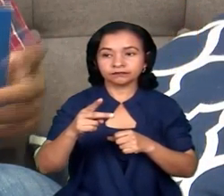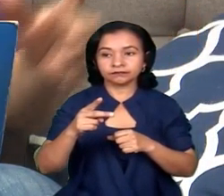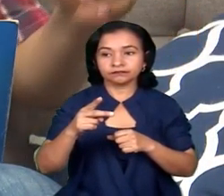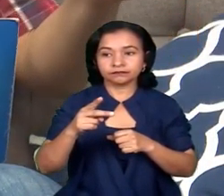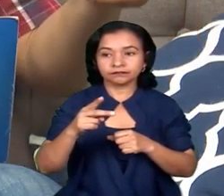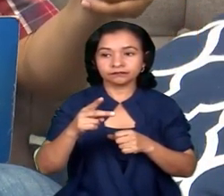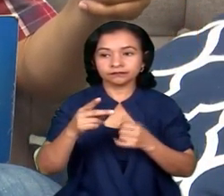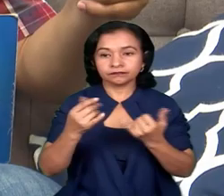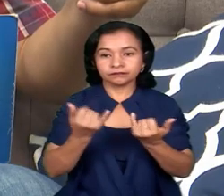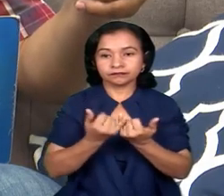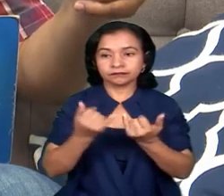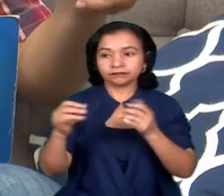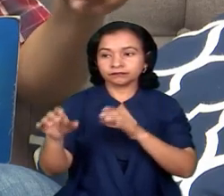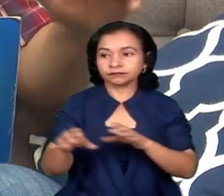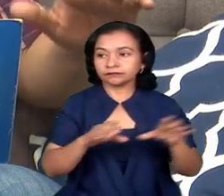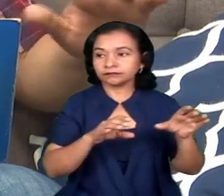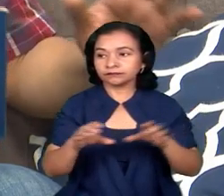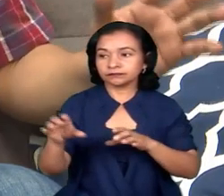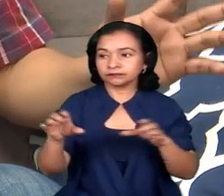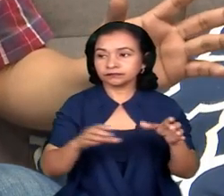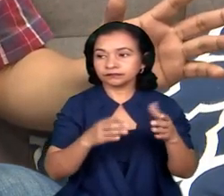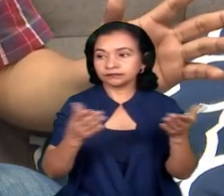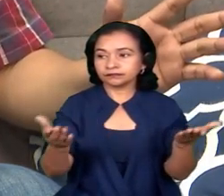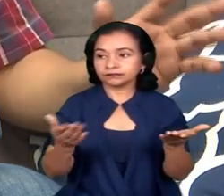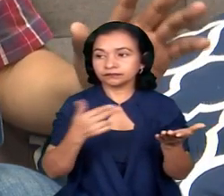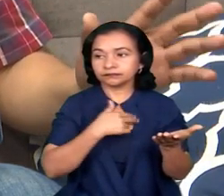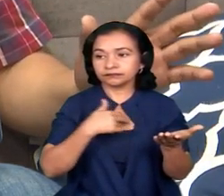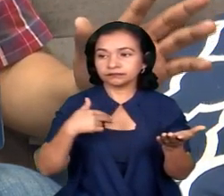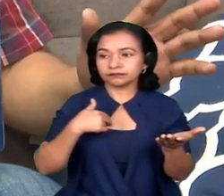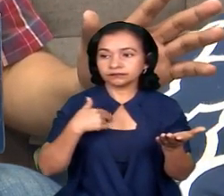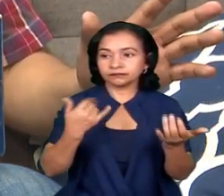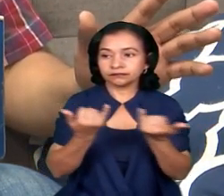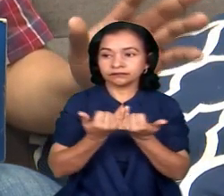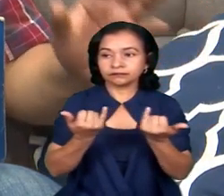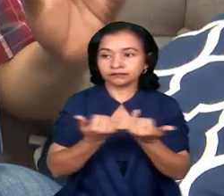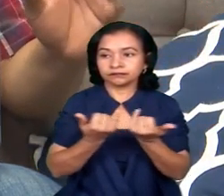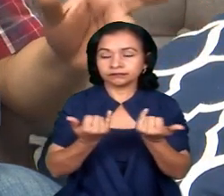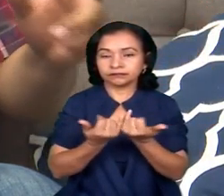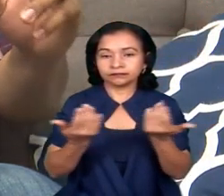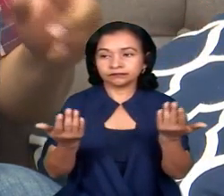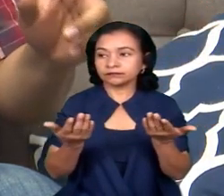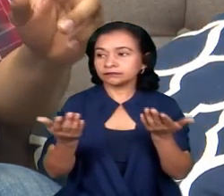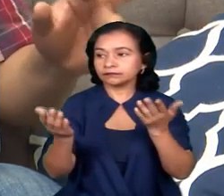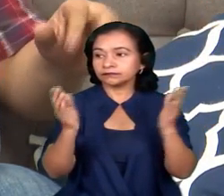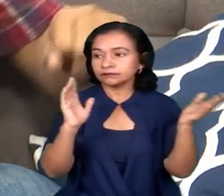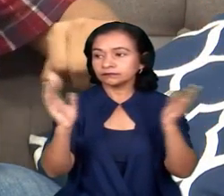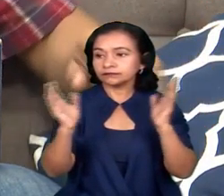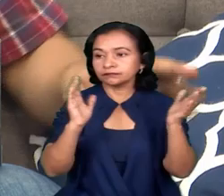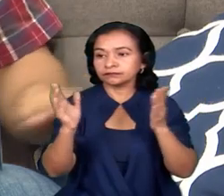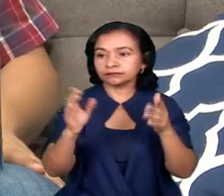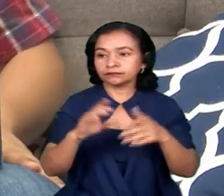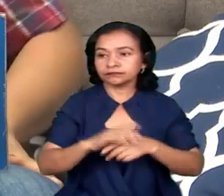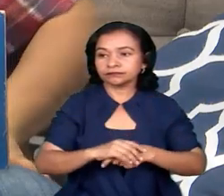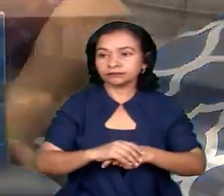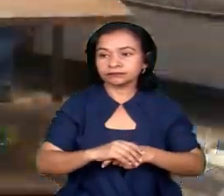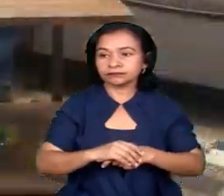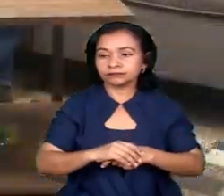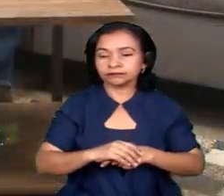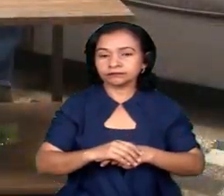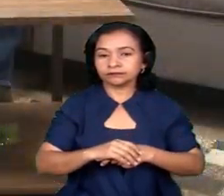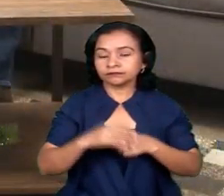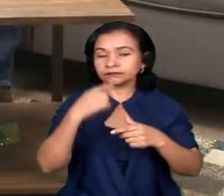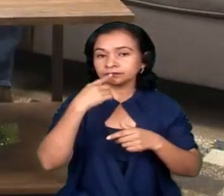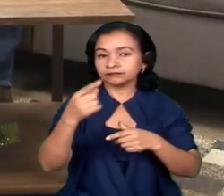Weekend, también otras actividades con respecto a la feria de los mercados, ferias navideñas en los mercados. Sí. ¿Puede hacer una invitación ya para ir concluyendo parte